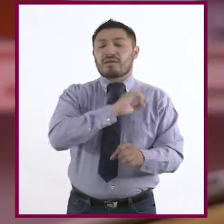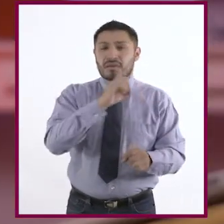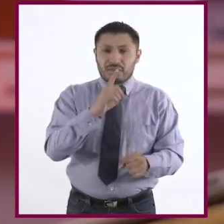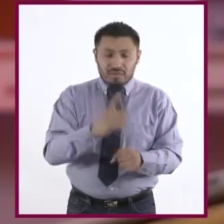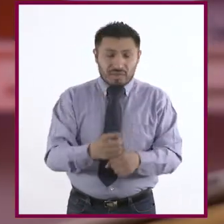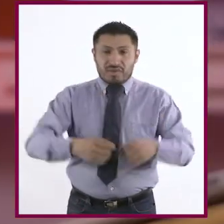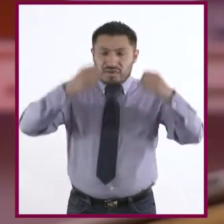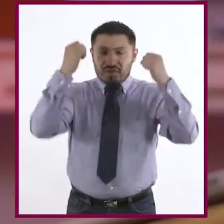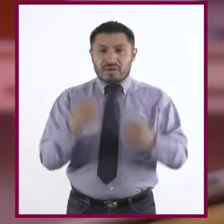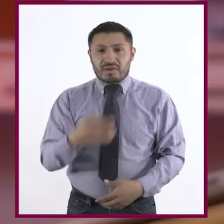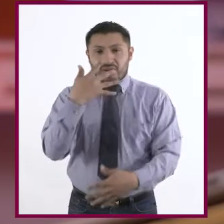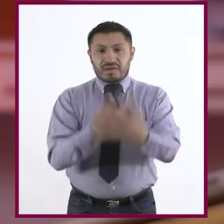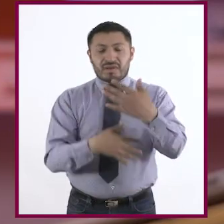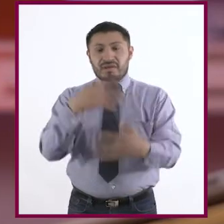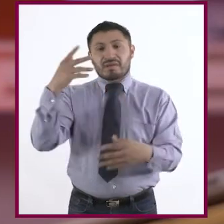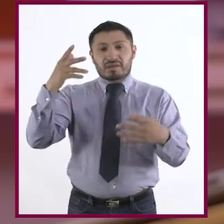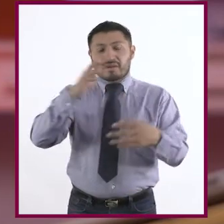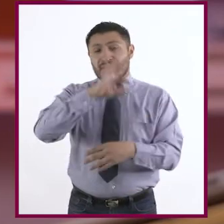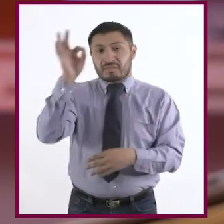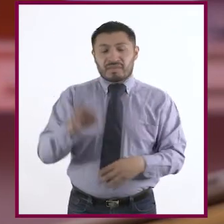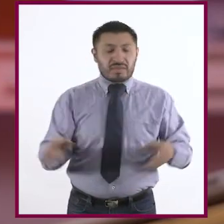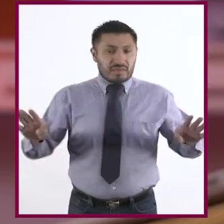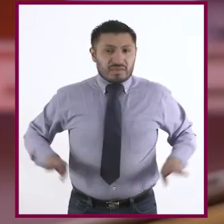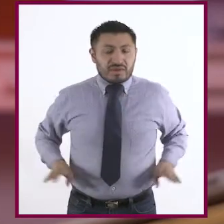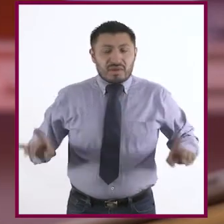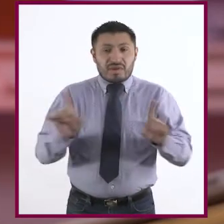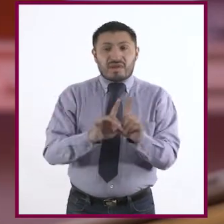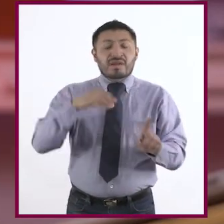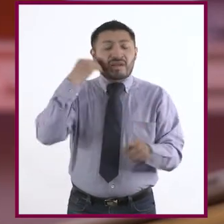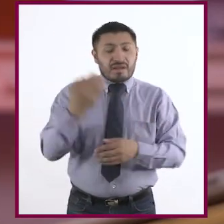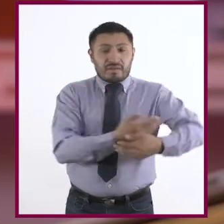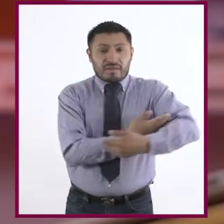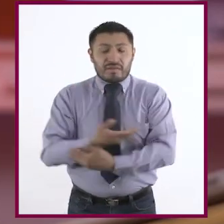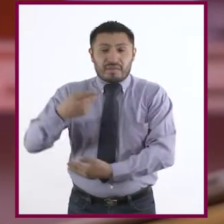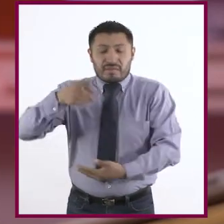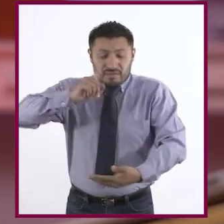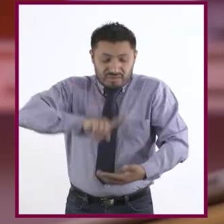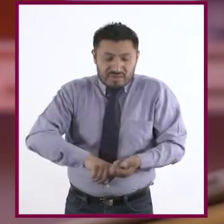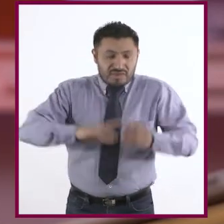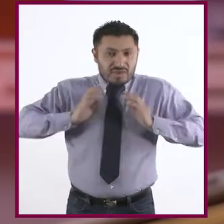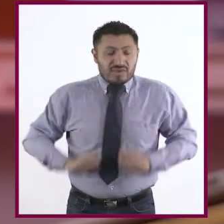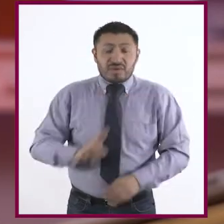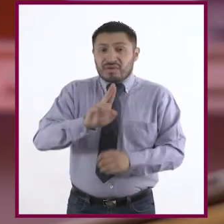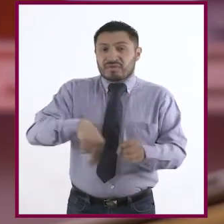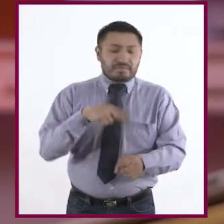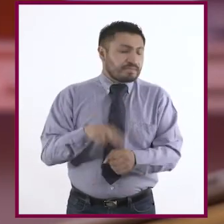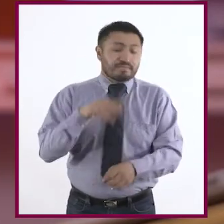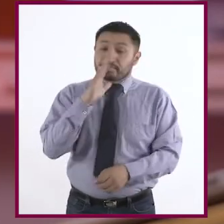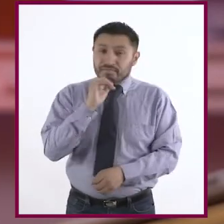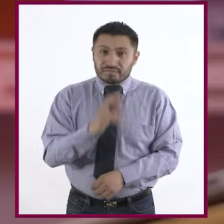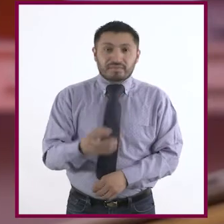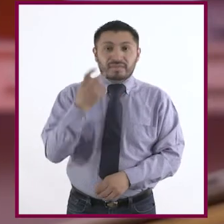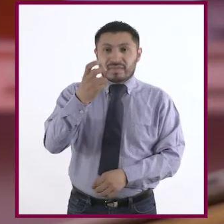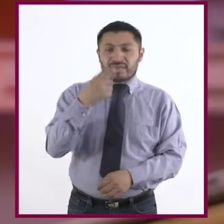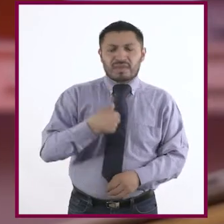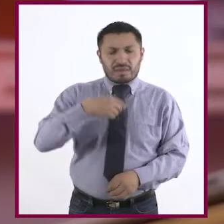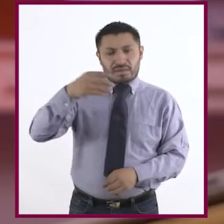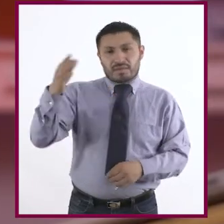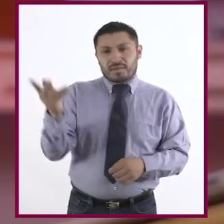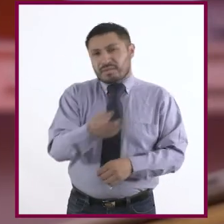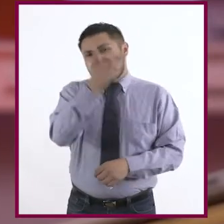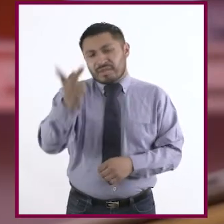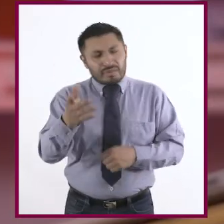más del 15% de las parejas que quieren tener bebé, pero que biológicamente no han podido. Este caso me lleva a la siguiente